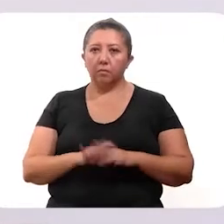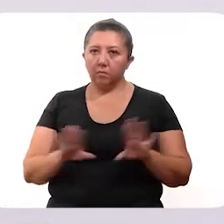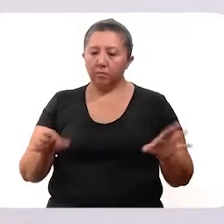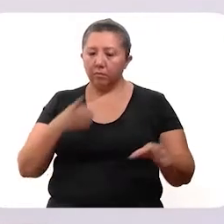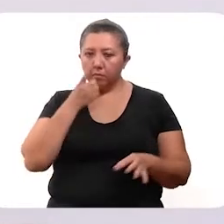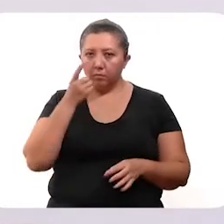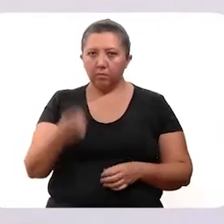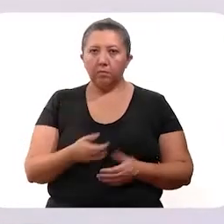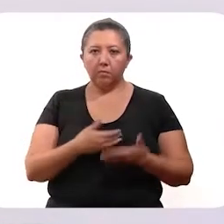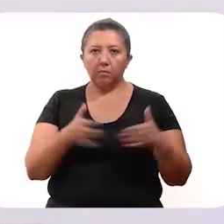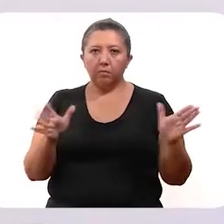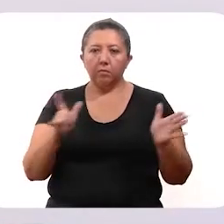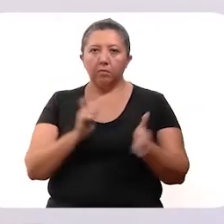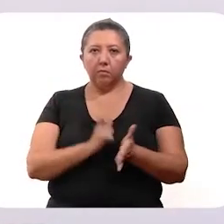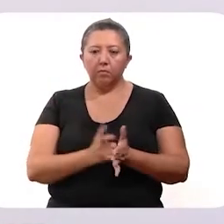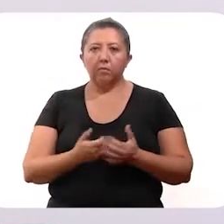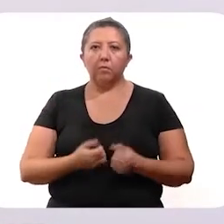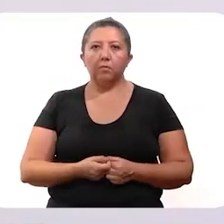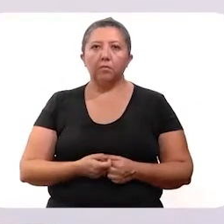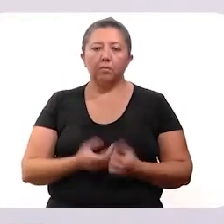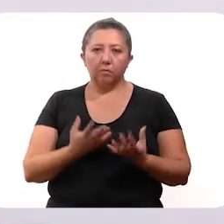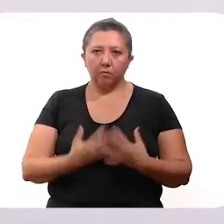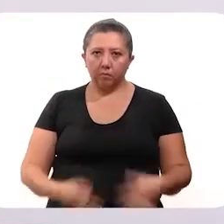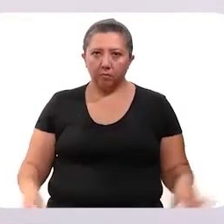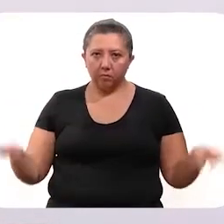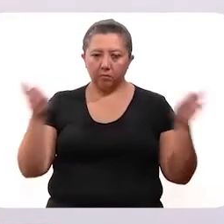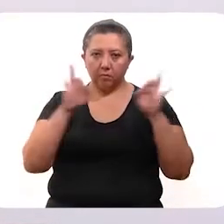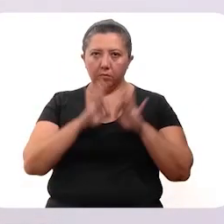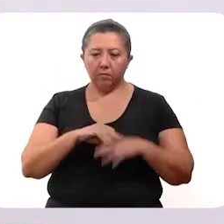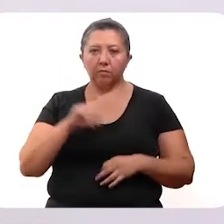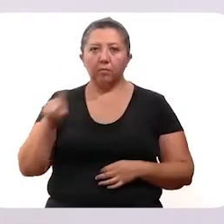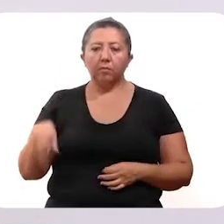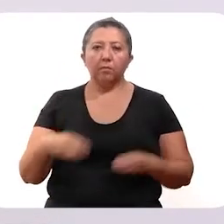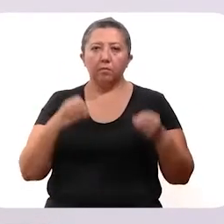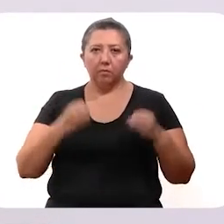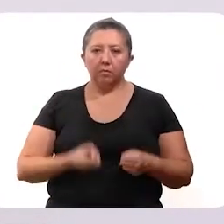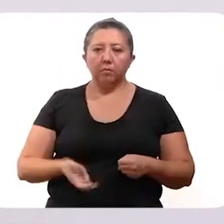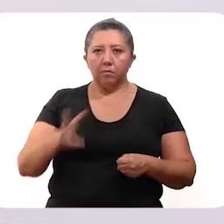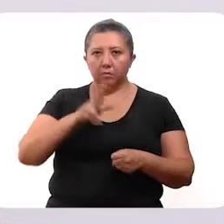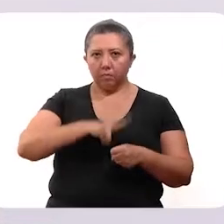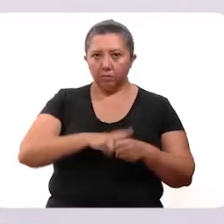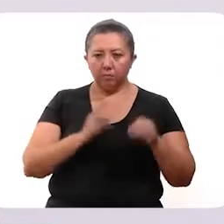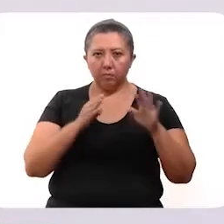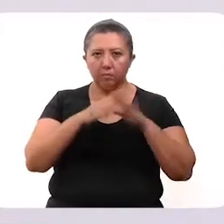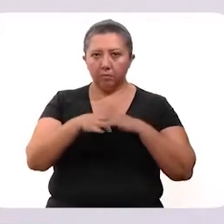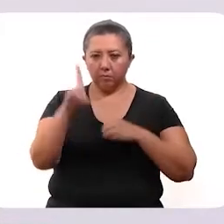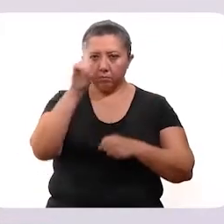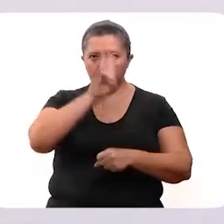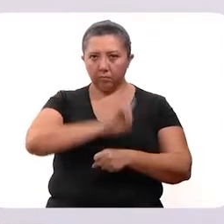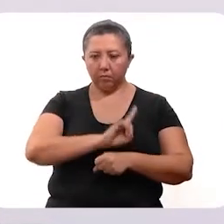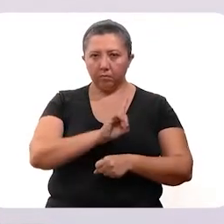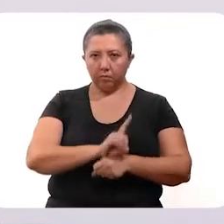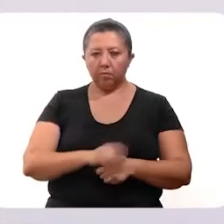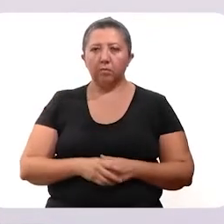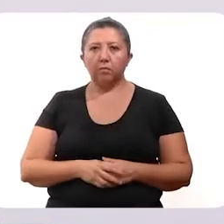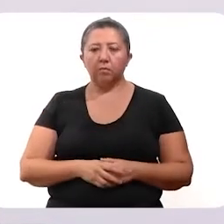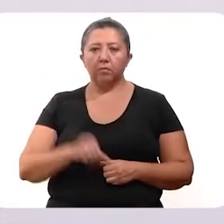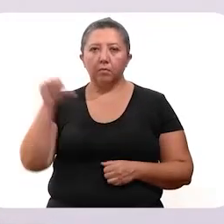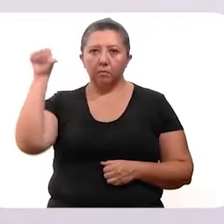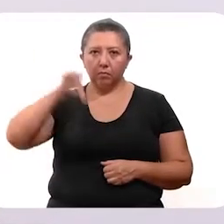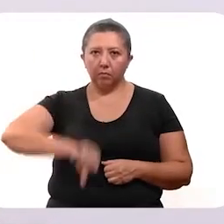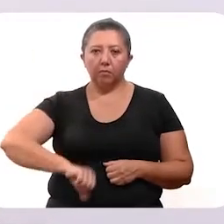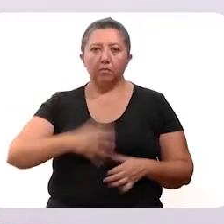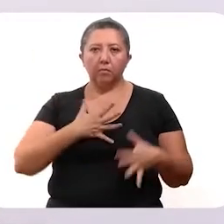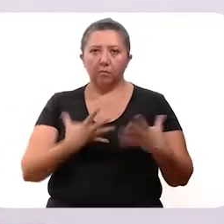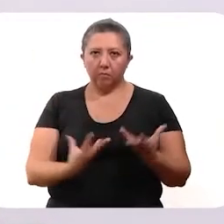Como se ha señalado, en la reapertura económica, los datos más importantes son la ocupación hospitalaria y los ingresos diarios.